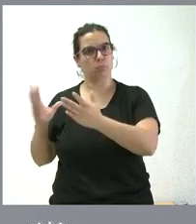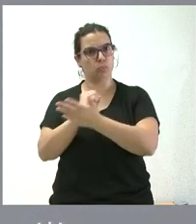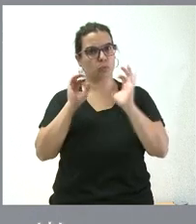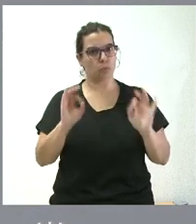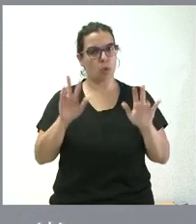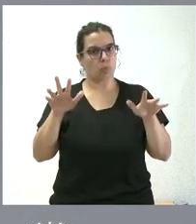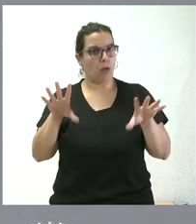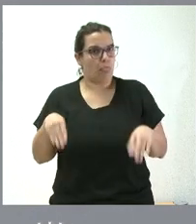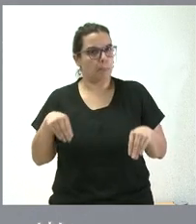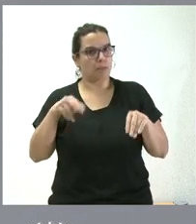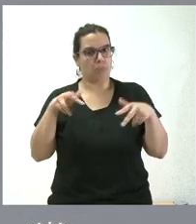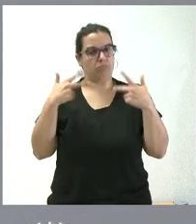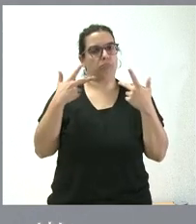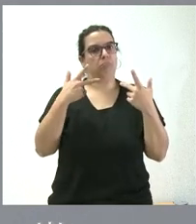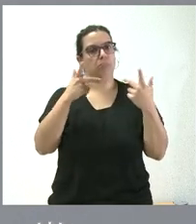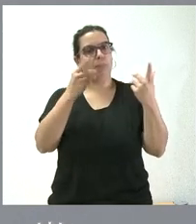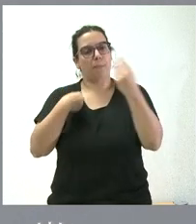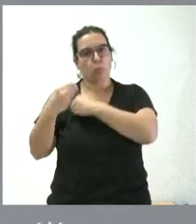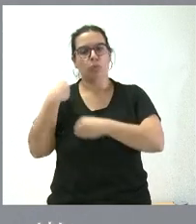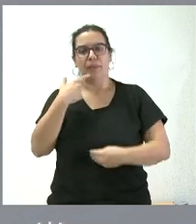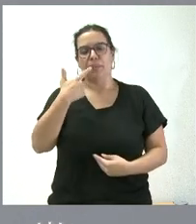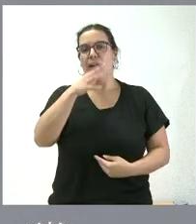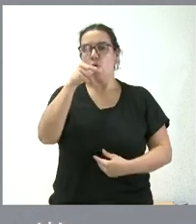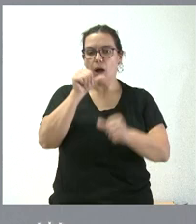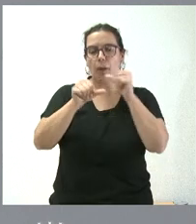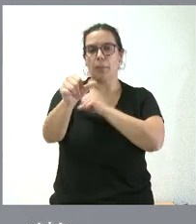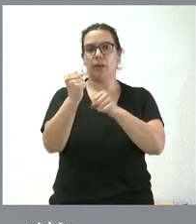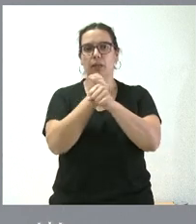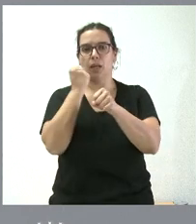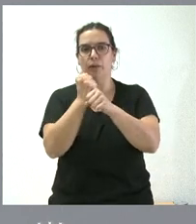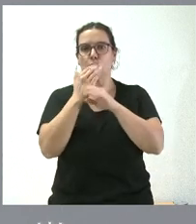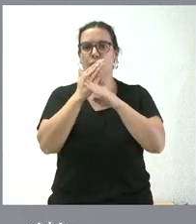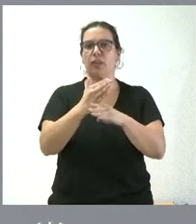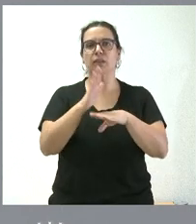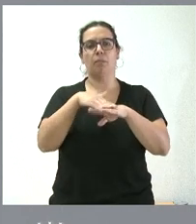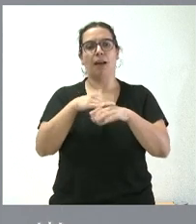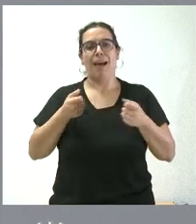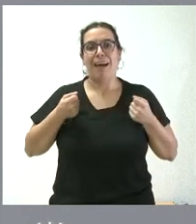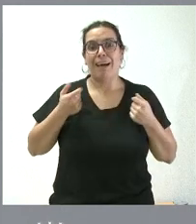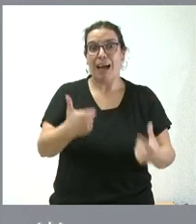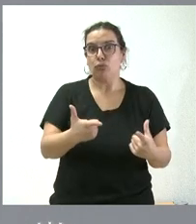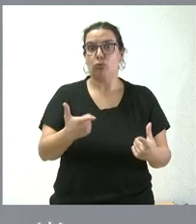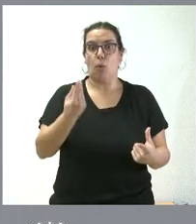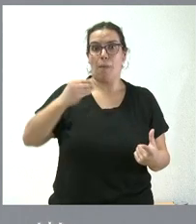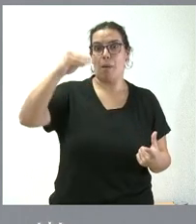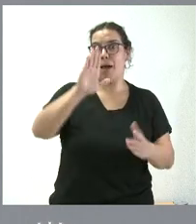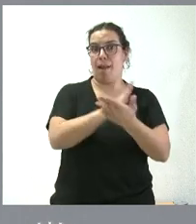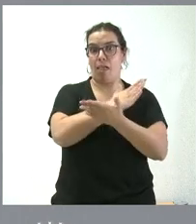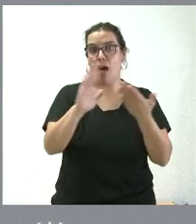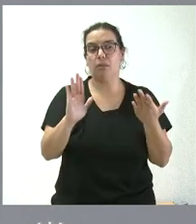que se garantiza el trabajo suficiente para que no haya ningún coste económico en esa decisión y es así como se